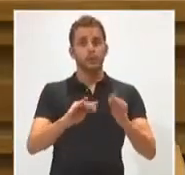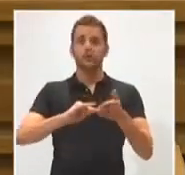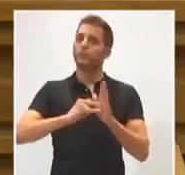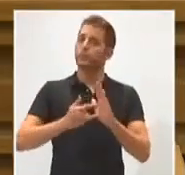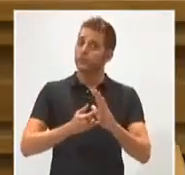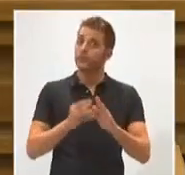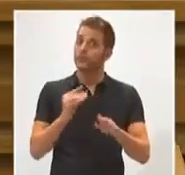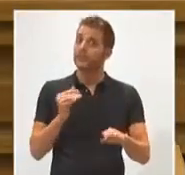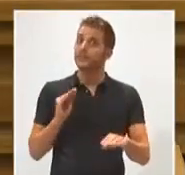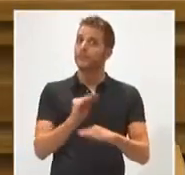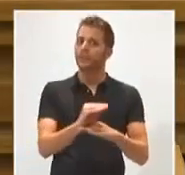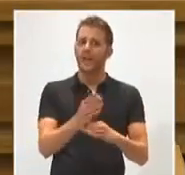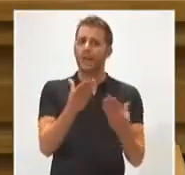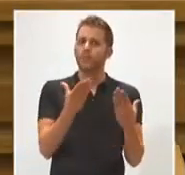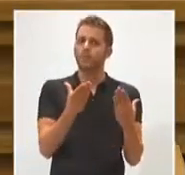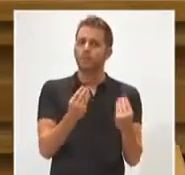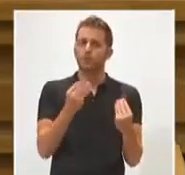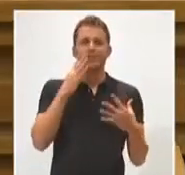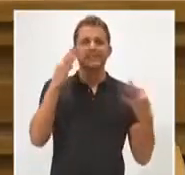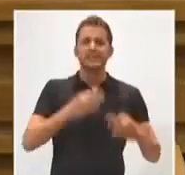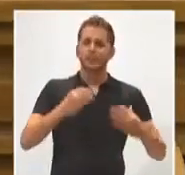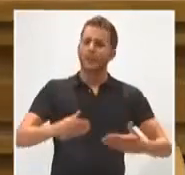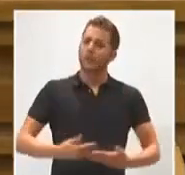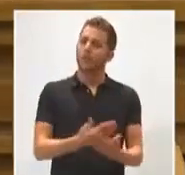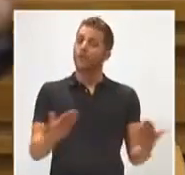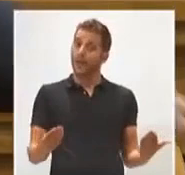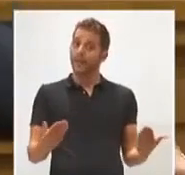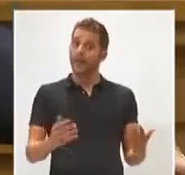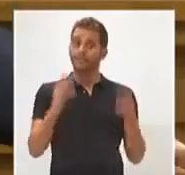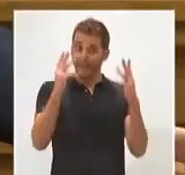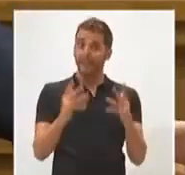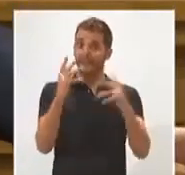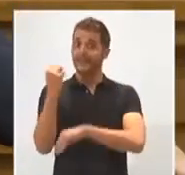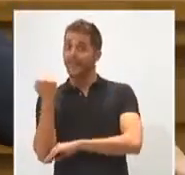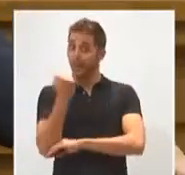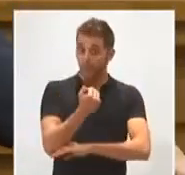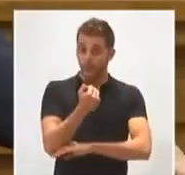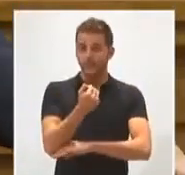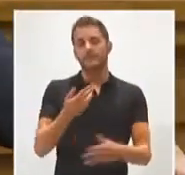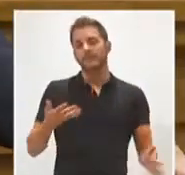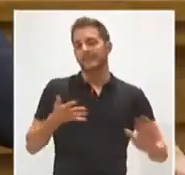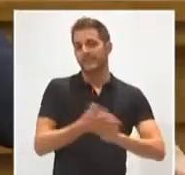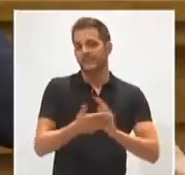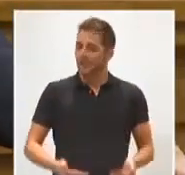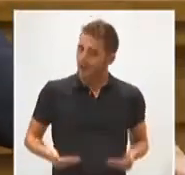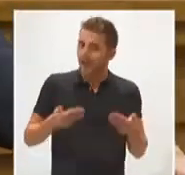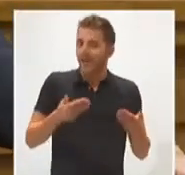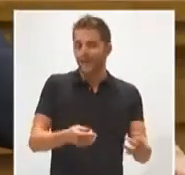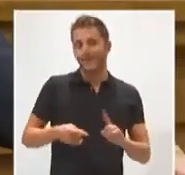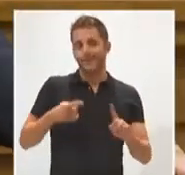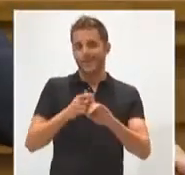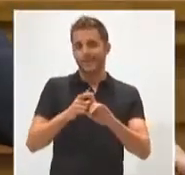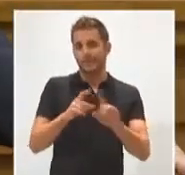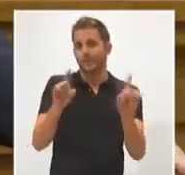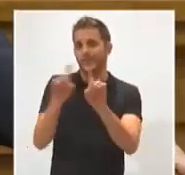les ha dado ya no dinero seguridad y confianza en que la administración al estar detrás ayuda y eso ayuda a conseguir inversiones distintas